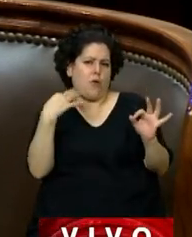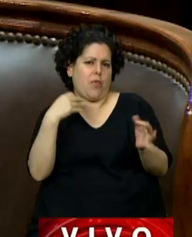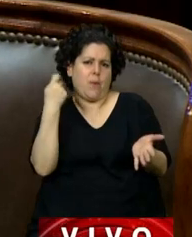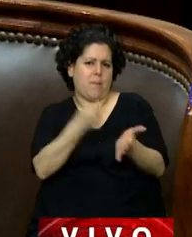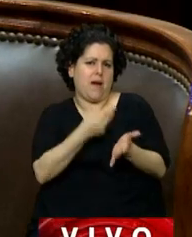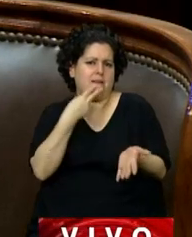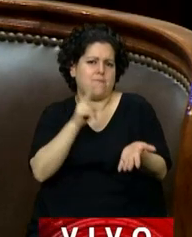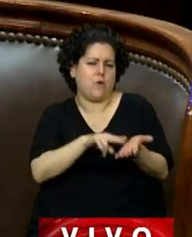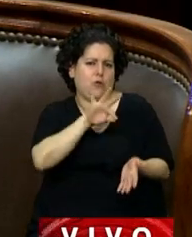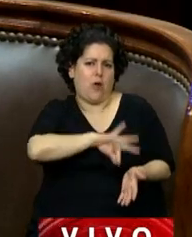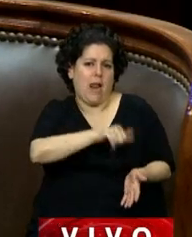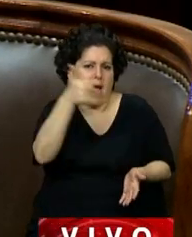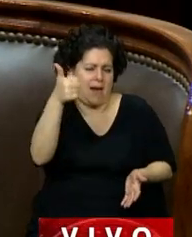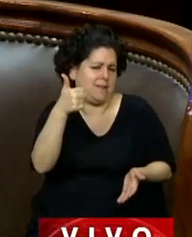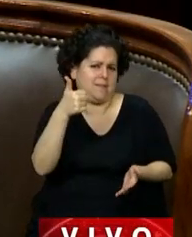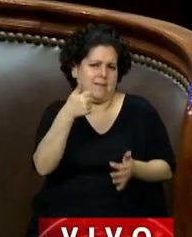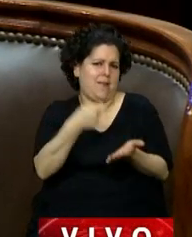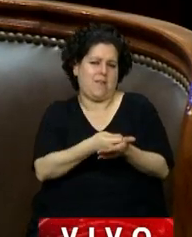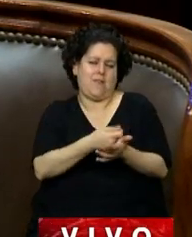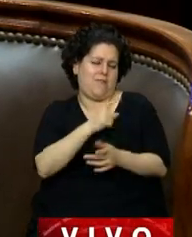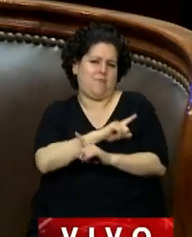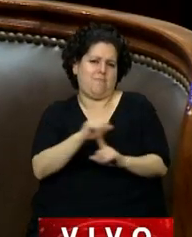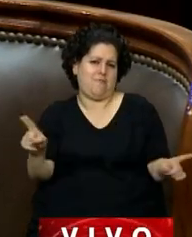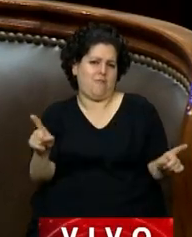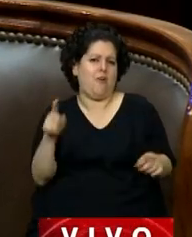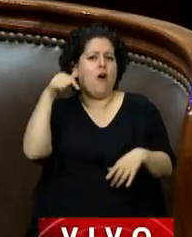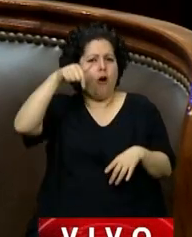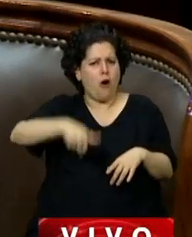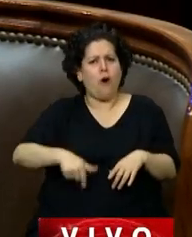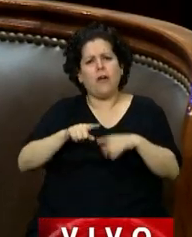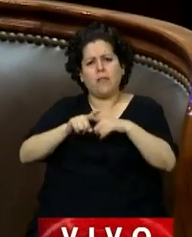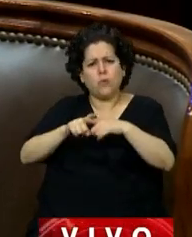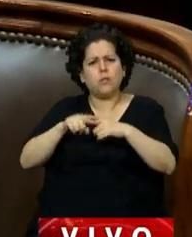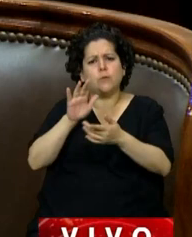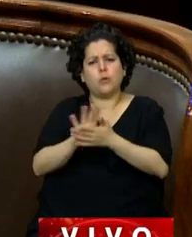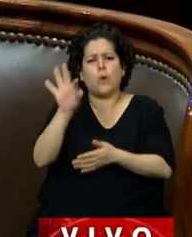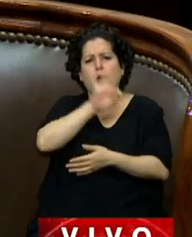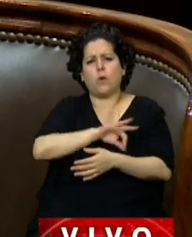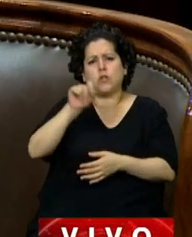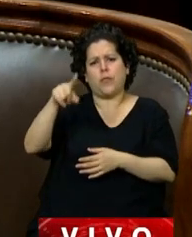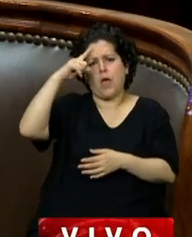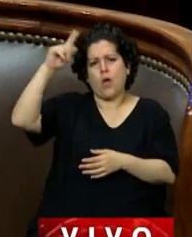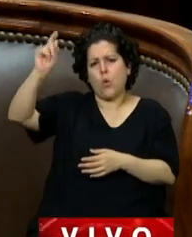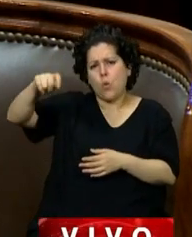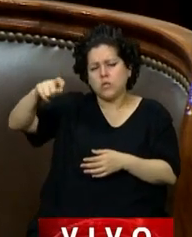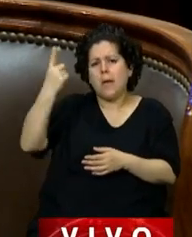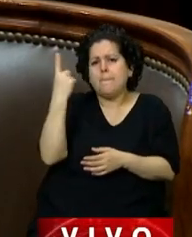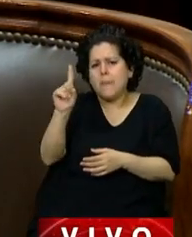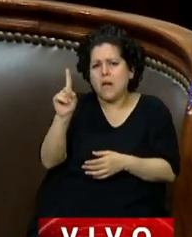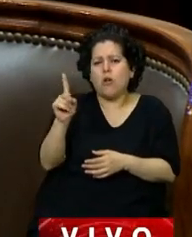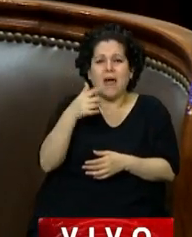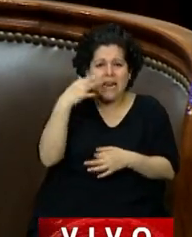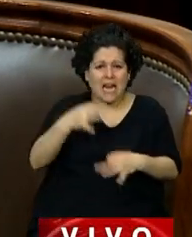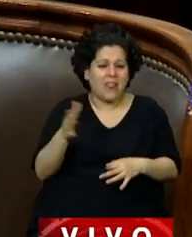ningún salario hoy se discute el salario de los jueces de la justicia pero ningún salario tendría